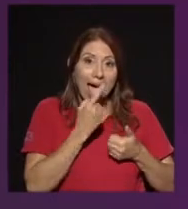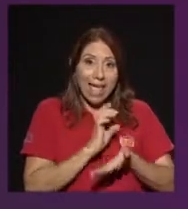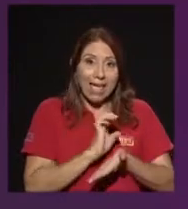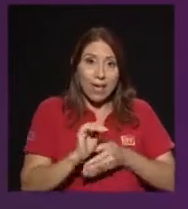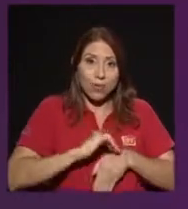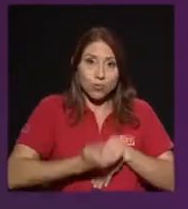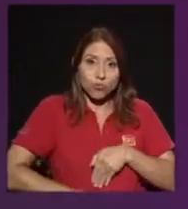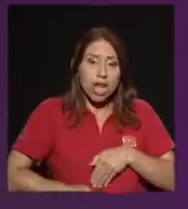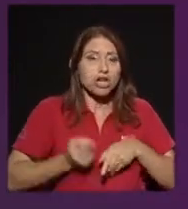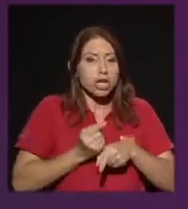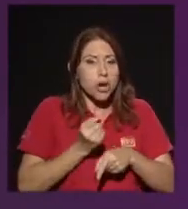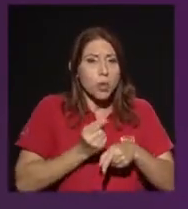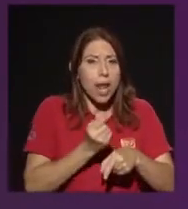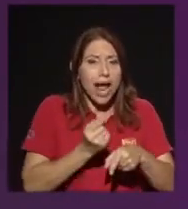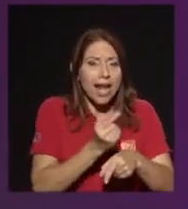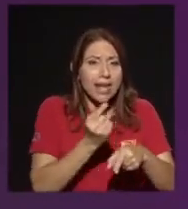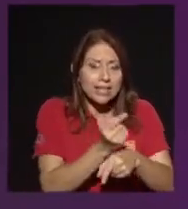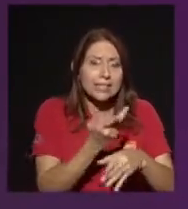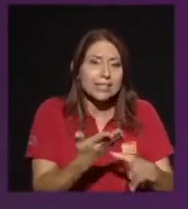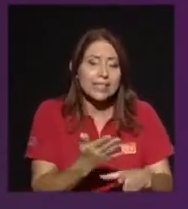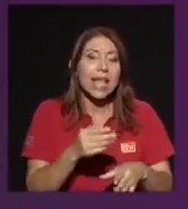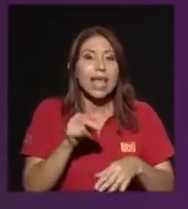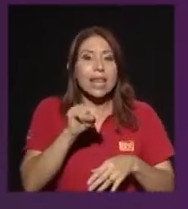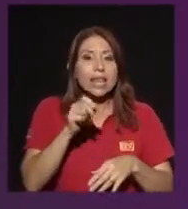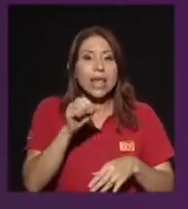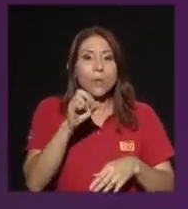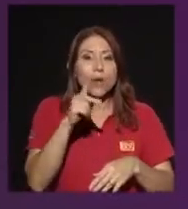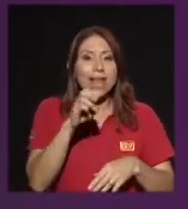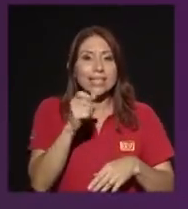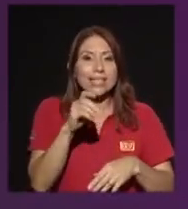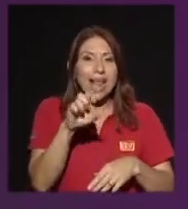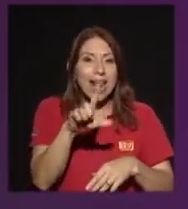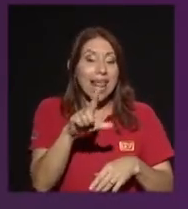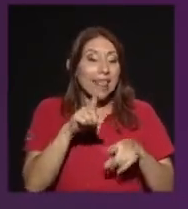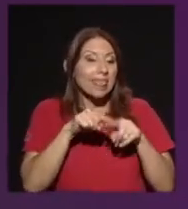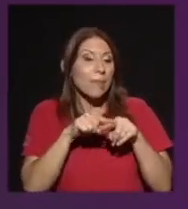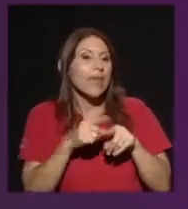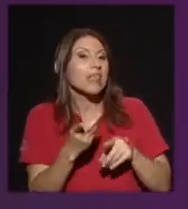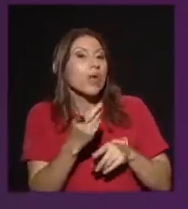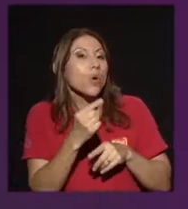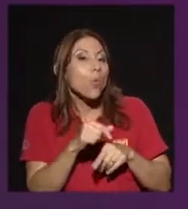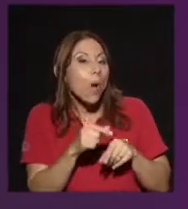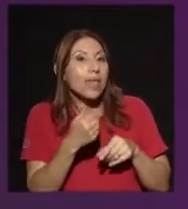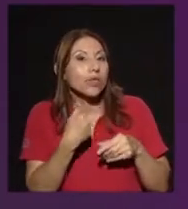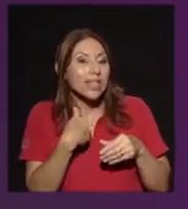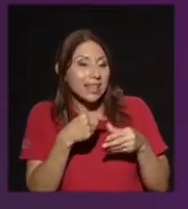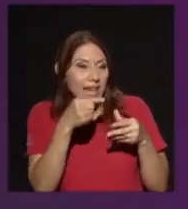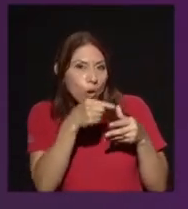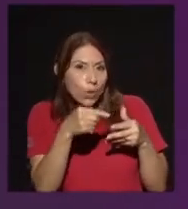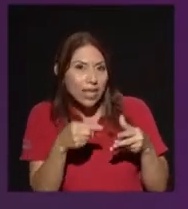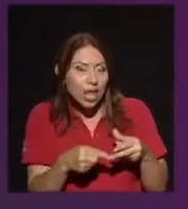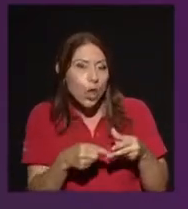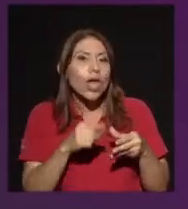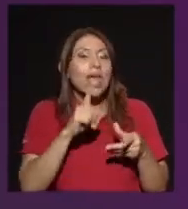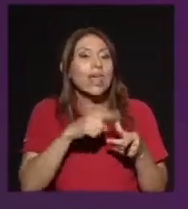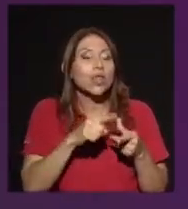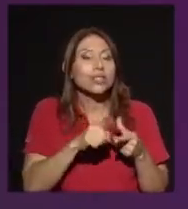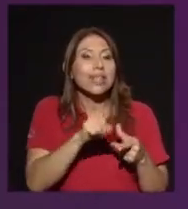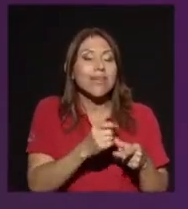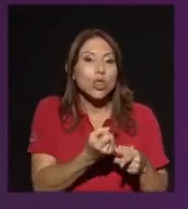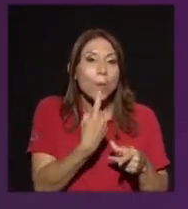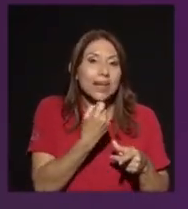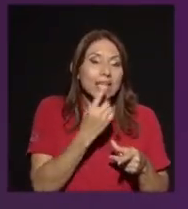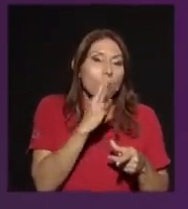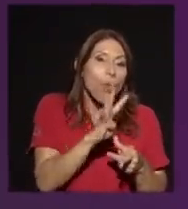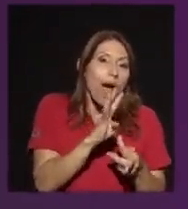tengan levonorgestrel y dependiendo del contenido, si se toman 4 o 2 en 2 dosis separadas por 12 horas. Pero en esto